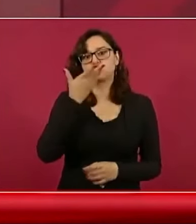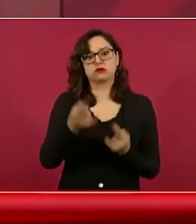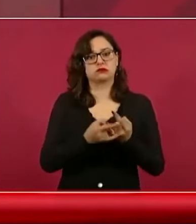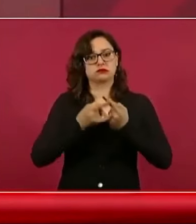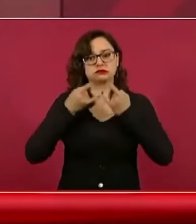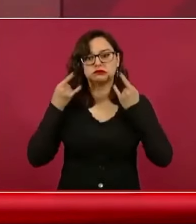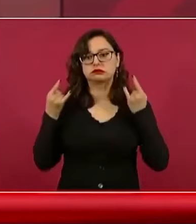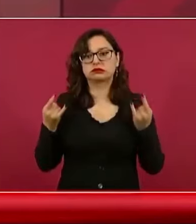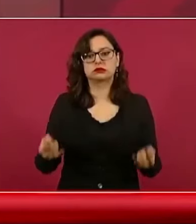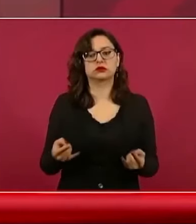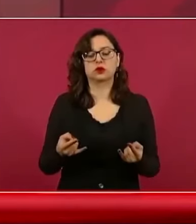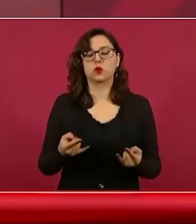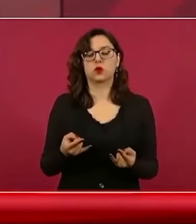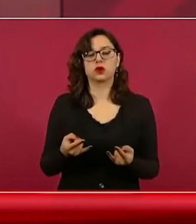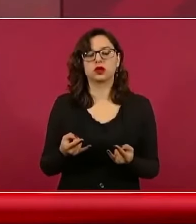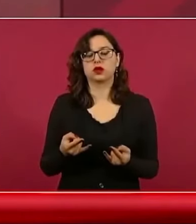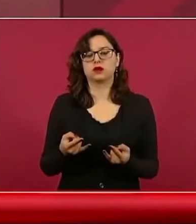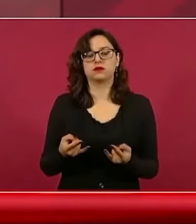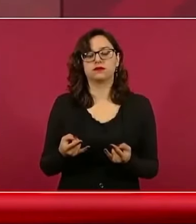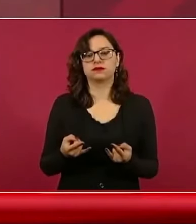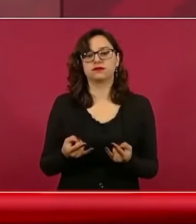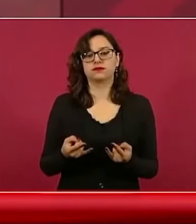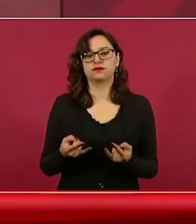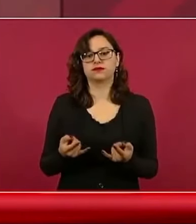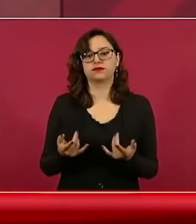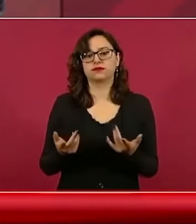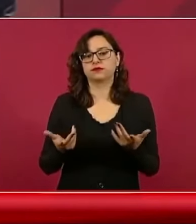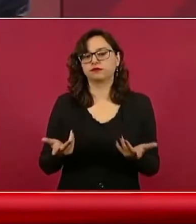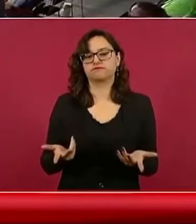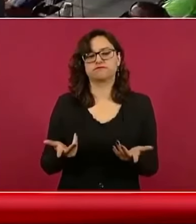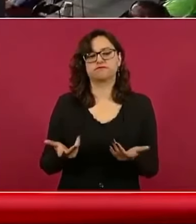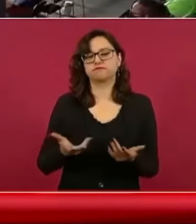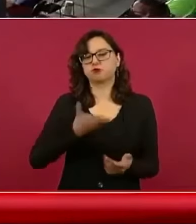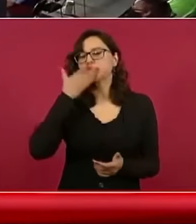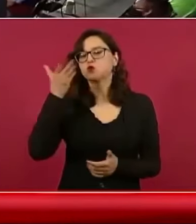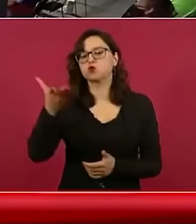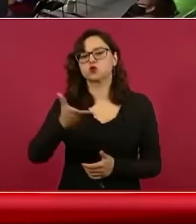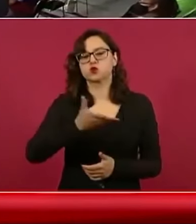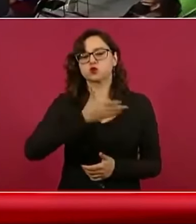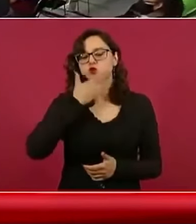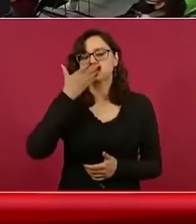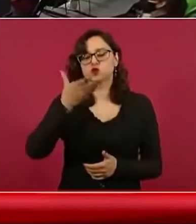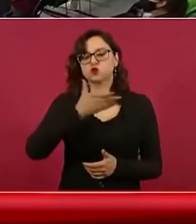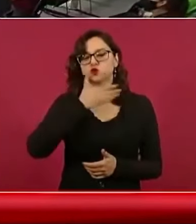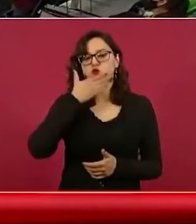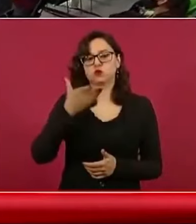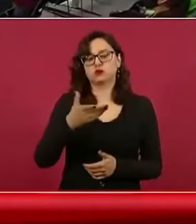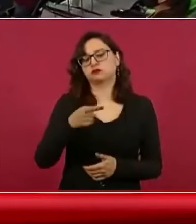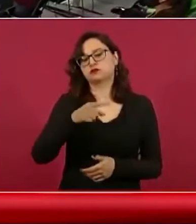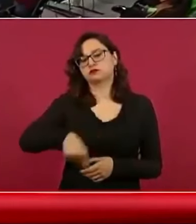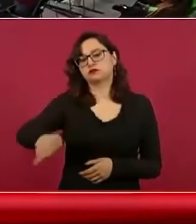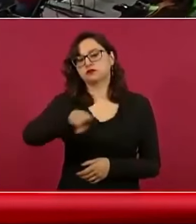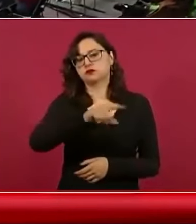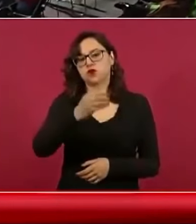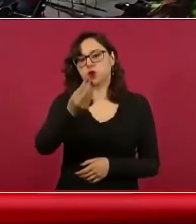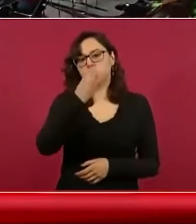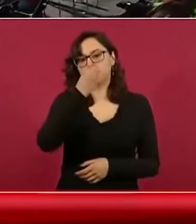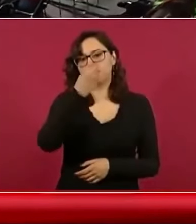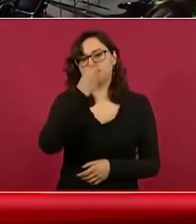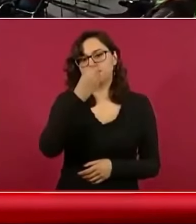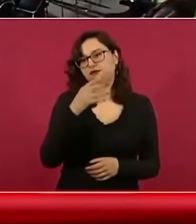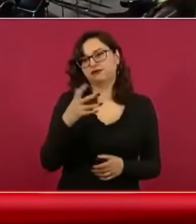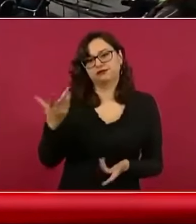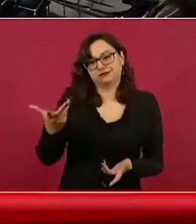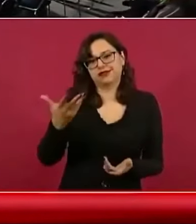qué tiene que ver con una tradición la alimenticia de toda